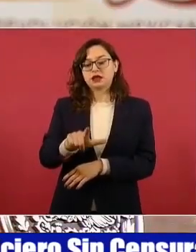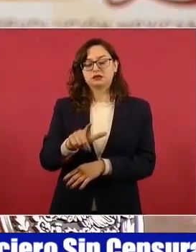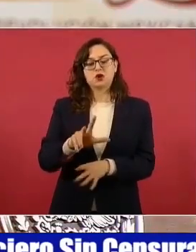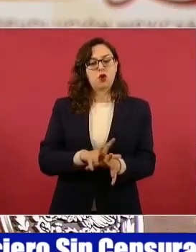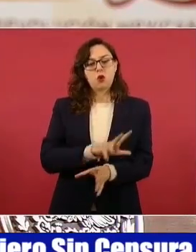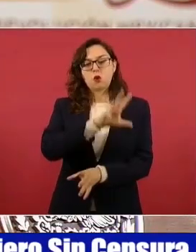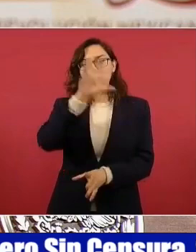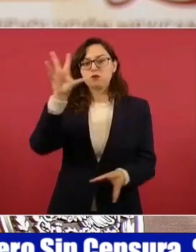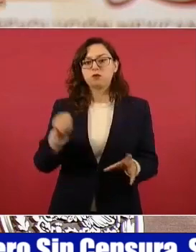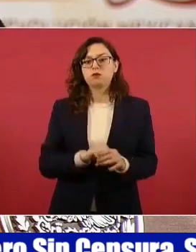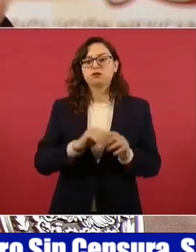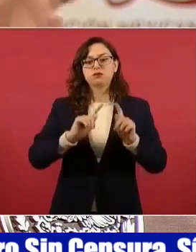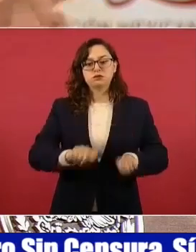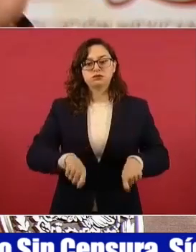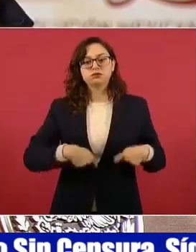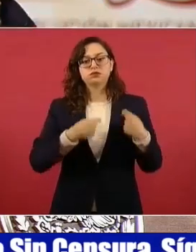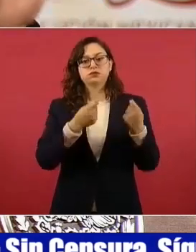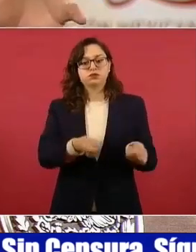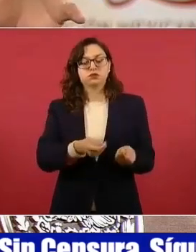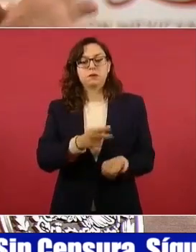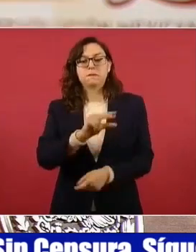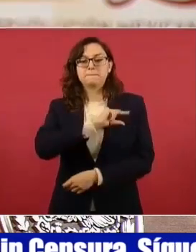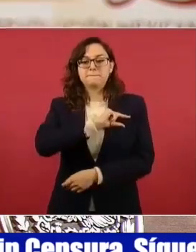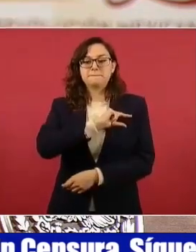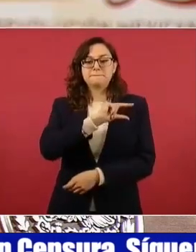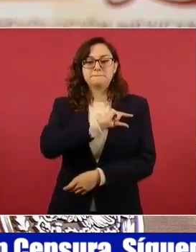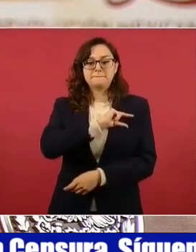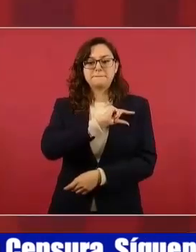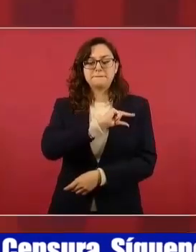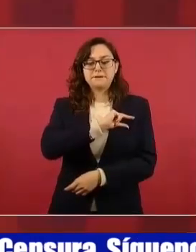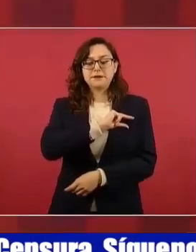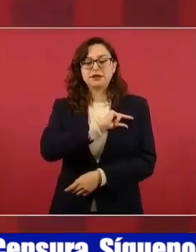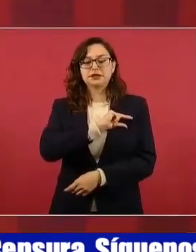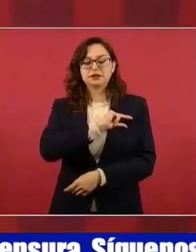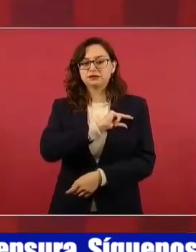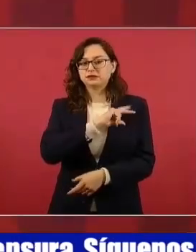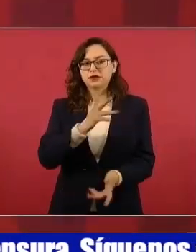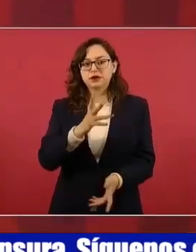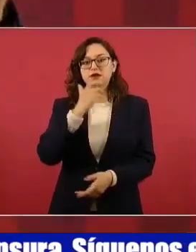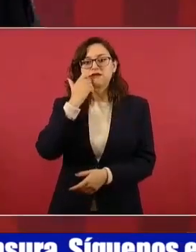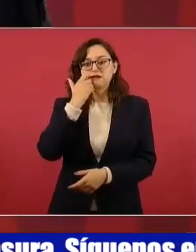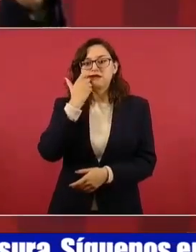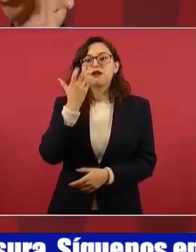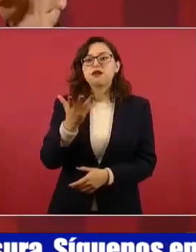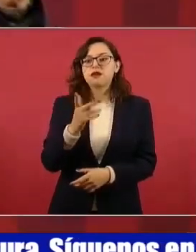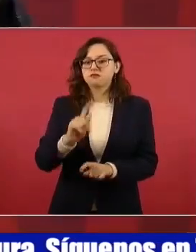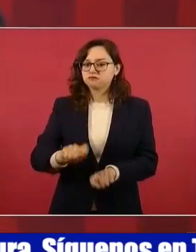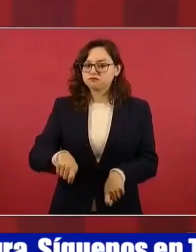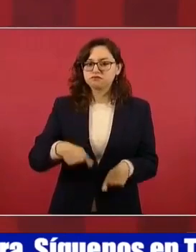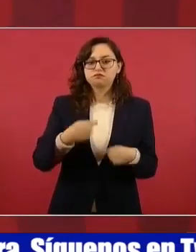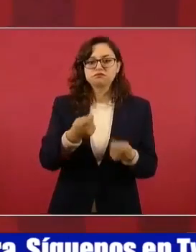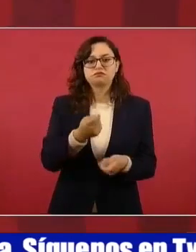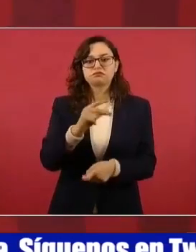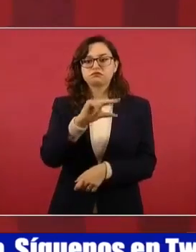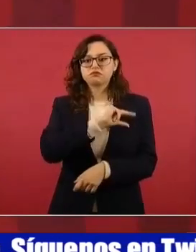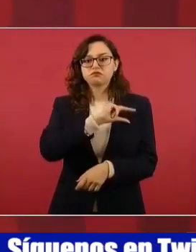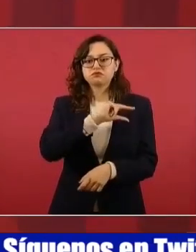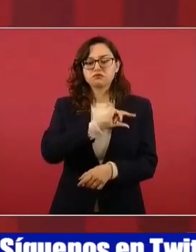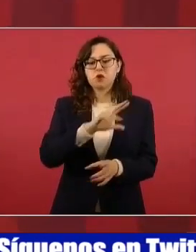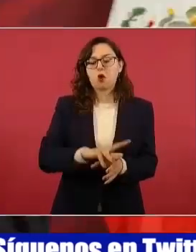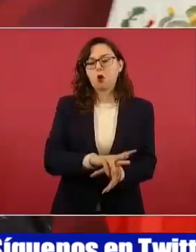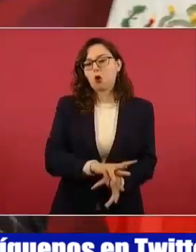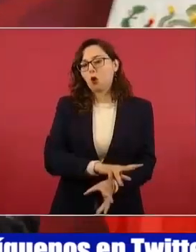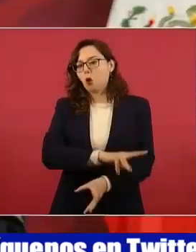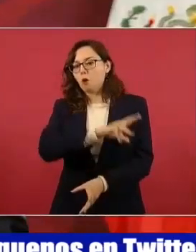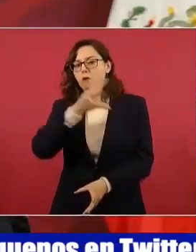su popularidad, su aceptación, su aprobación, como ustedes le quieren llamar, en la ciudadanía, ¿no? Se mantiene como uno de los